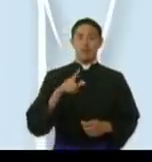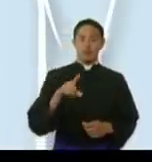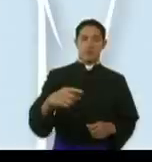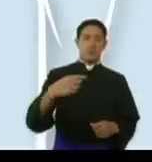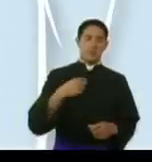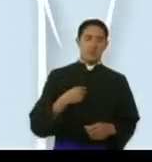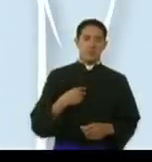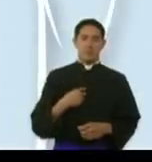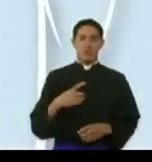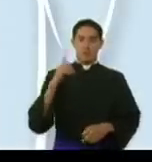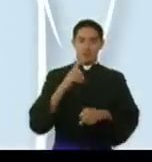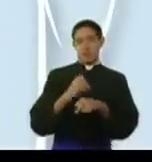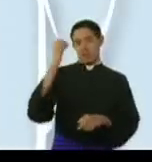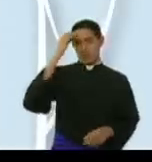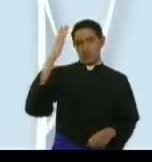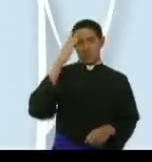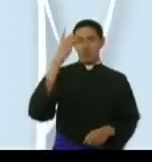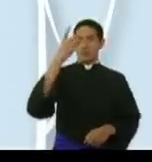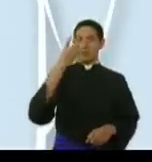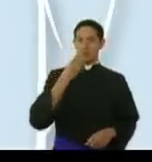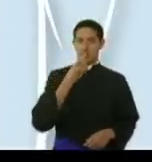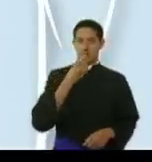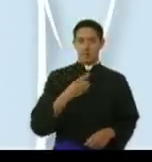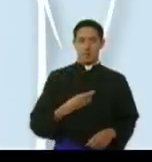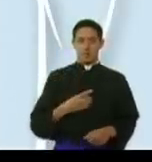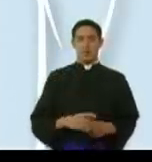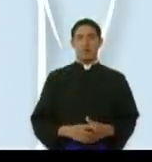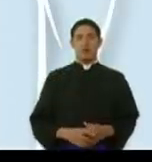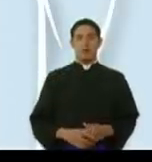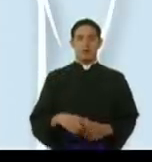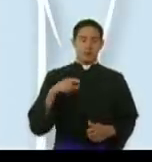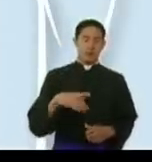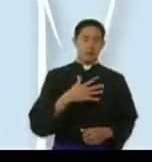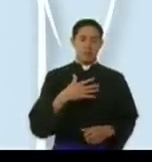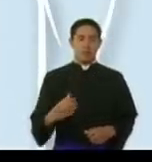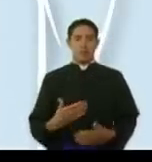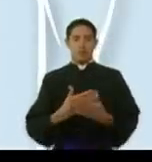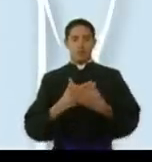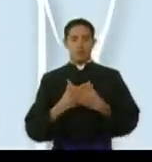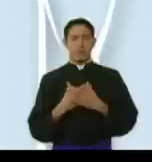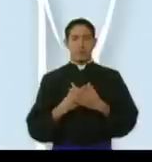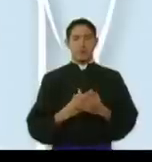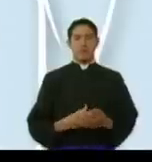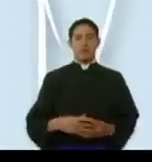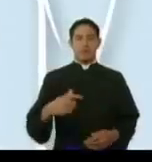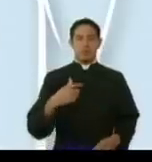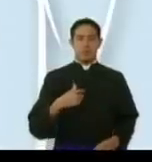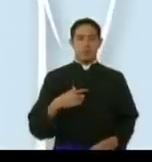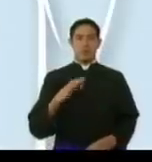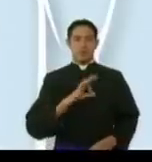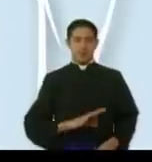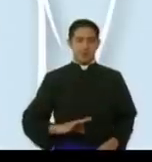A ti y a mí, el día de nuestro bautizo, nos dijo, este es mi hijo muy amado en el cual me complazco.